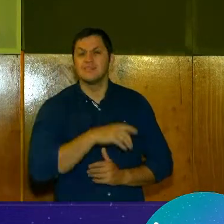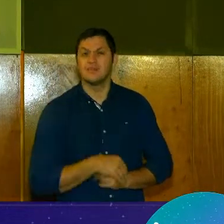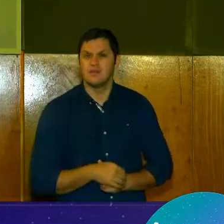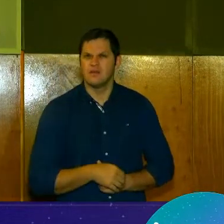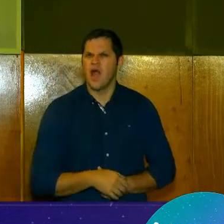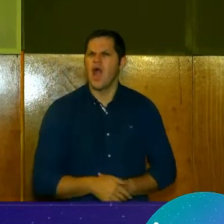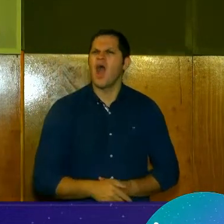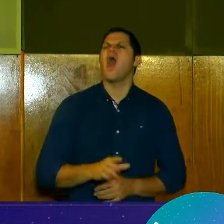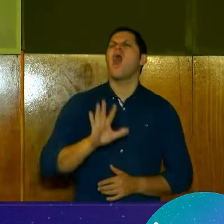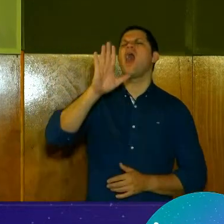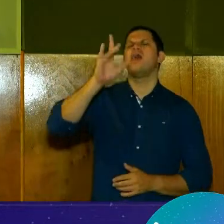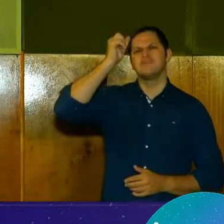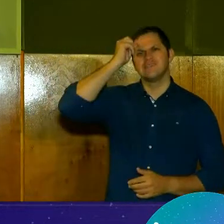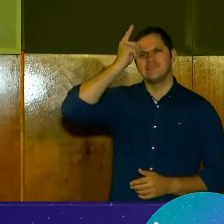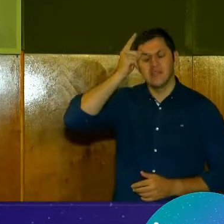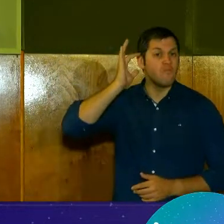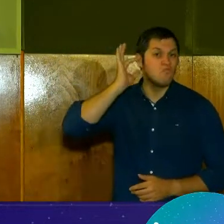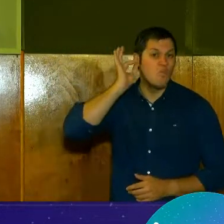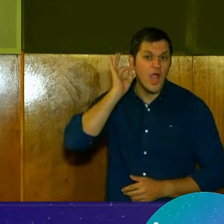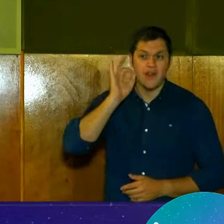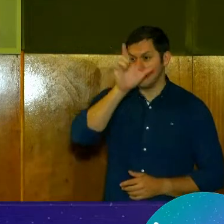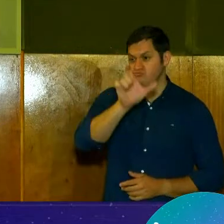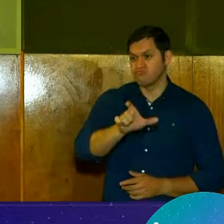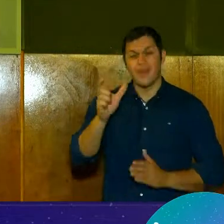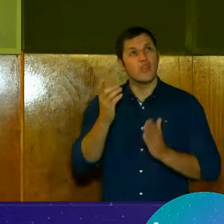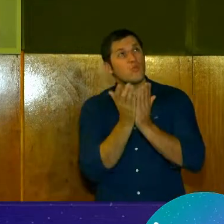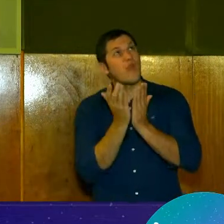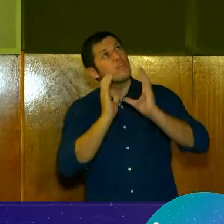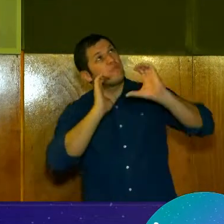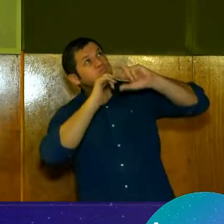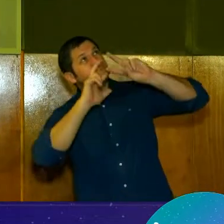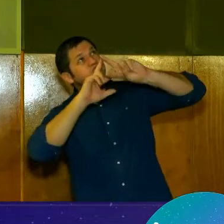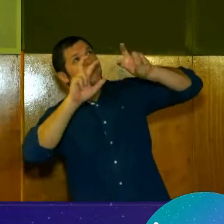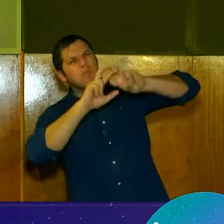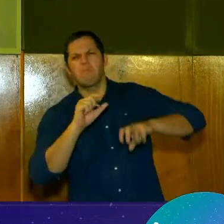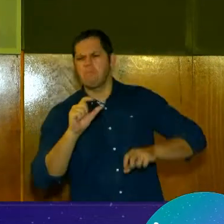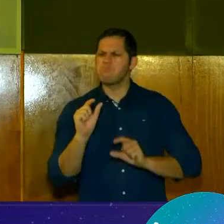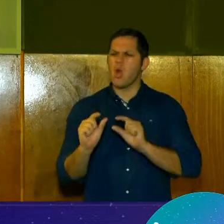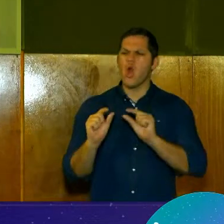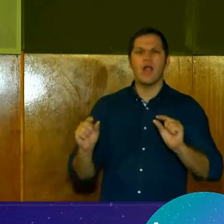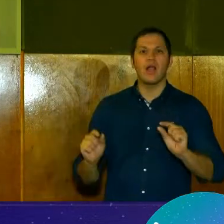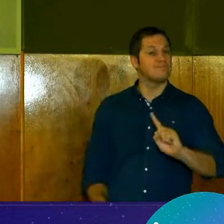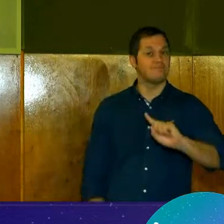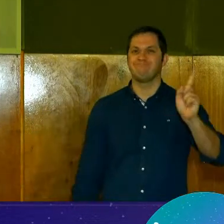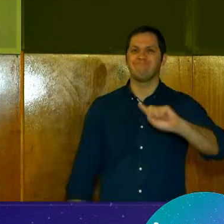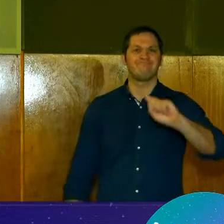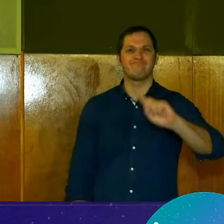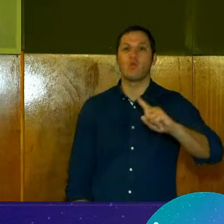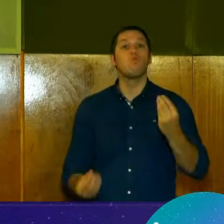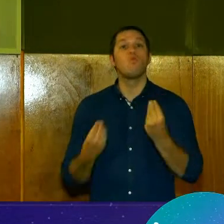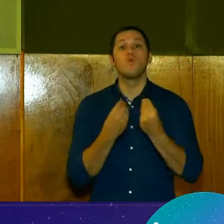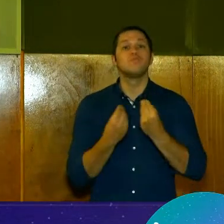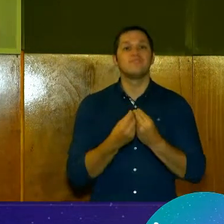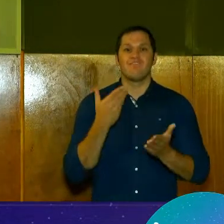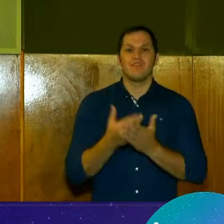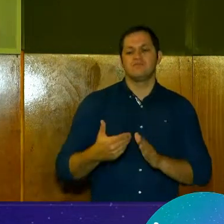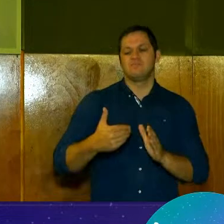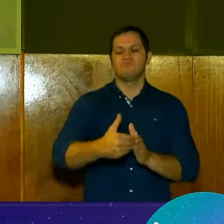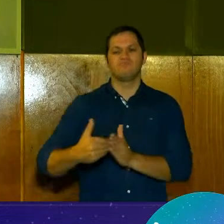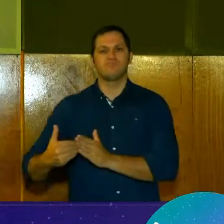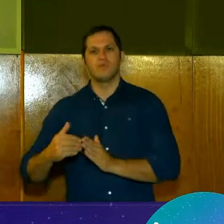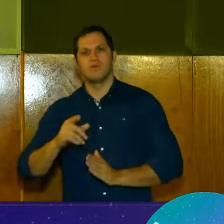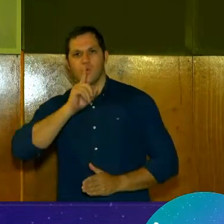eso es lo que tiende a suceder no es porque las mujeres no hayan estado es porque hablamos poco de